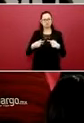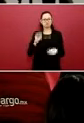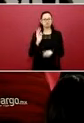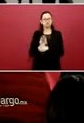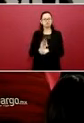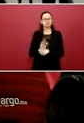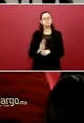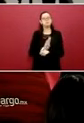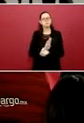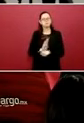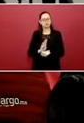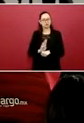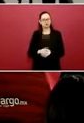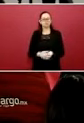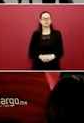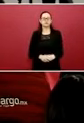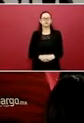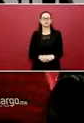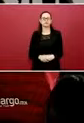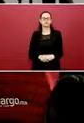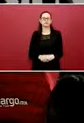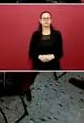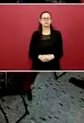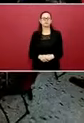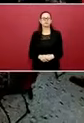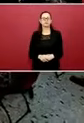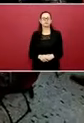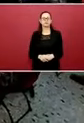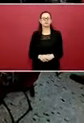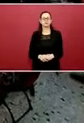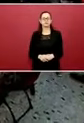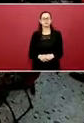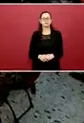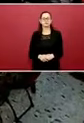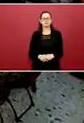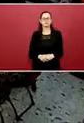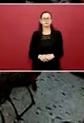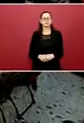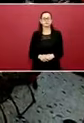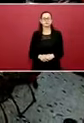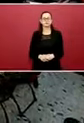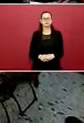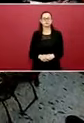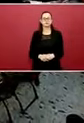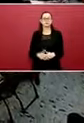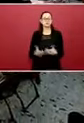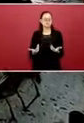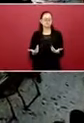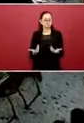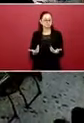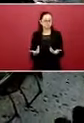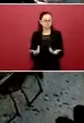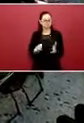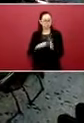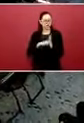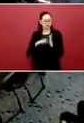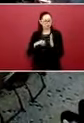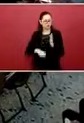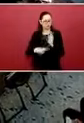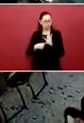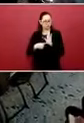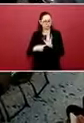Y el ejemplo es como